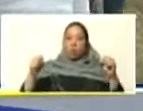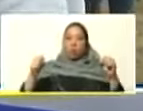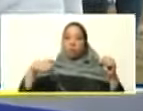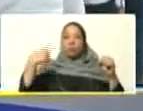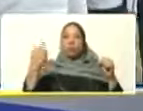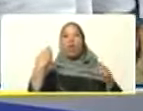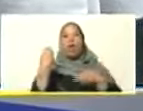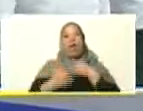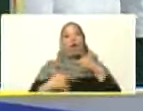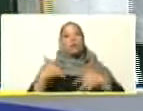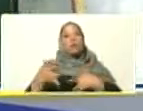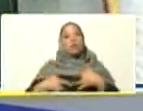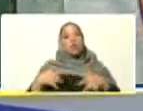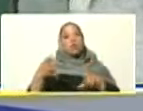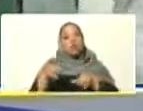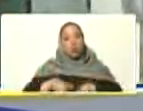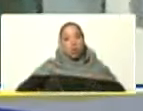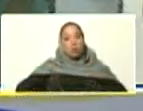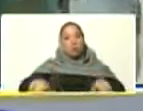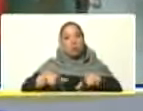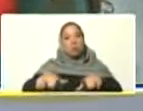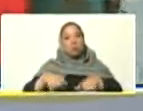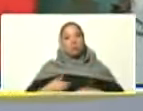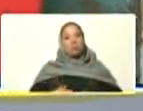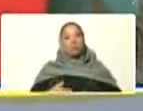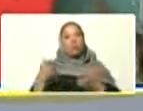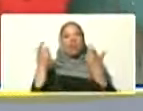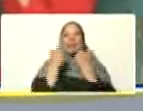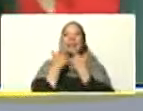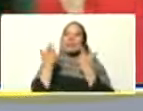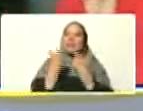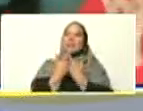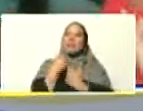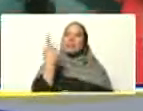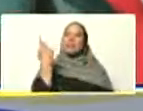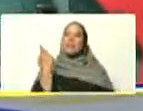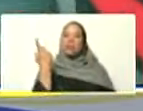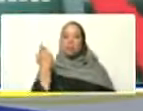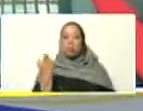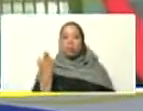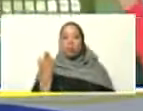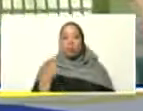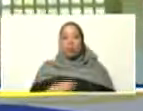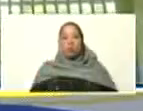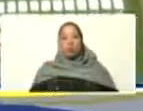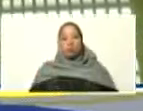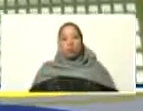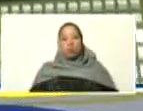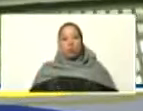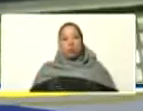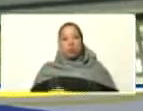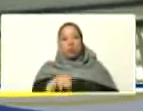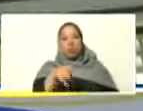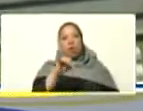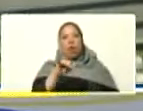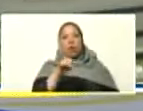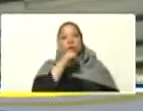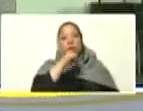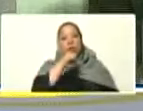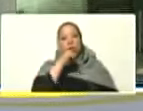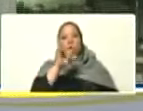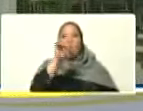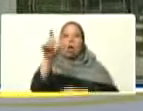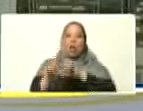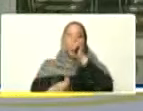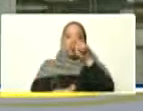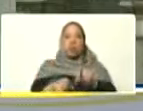la logística sobre el terreno. Cuando uno está en una guerra, ¿qué es la logística sobre el terreno? Tomen nota ahí, es la pregunta